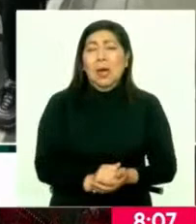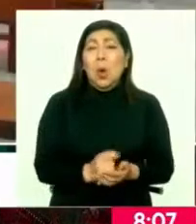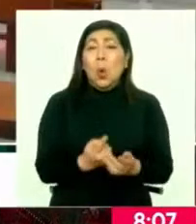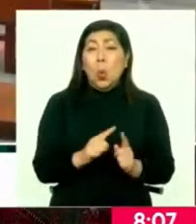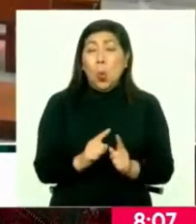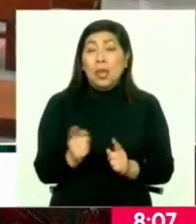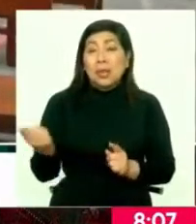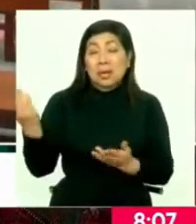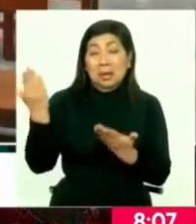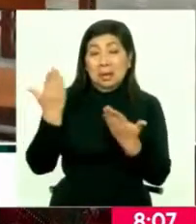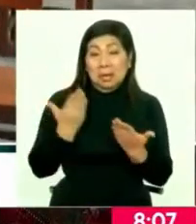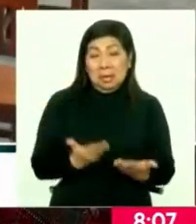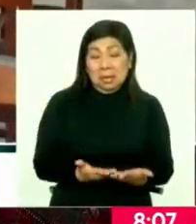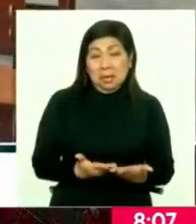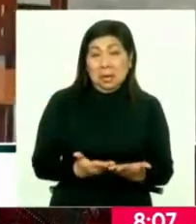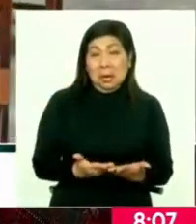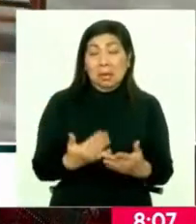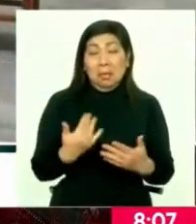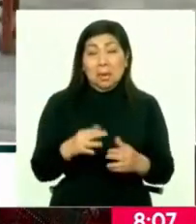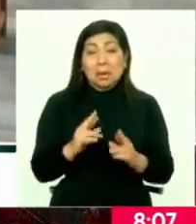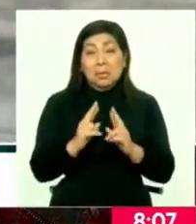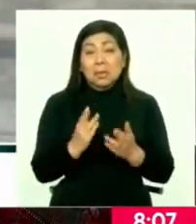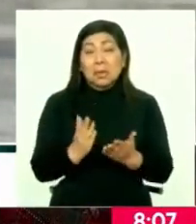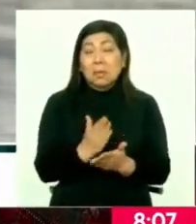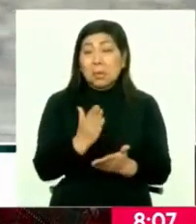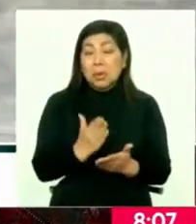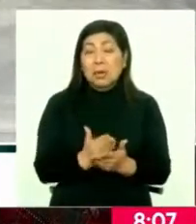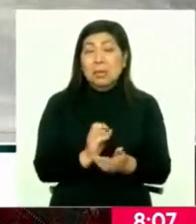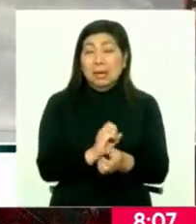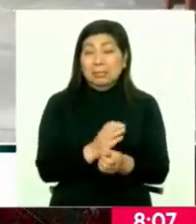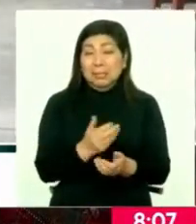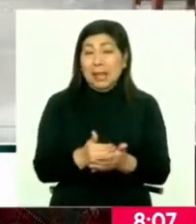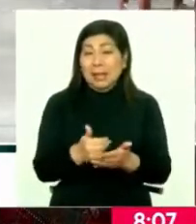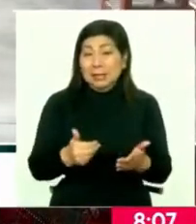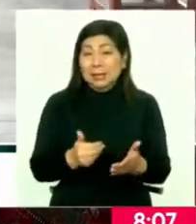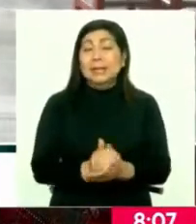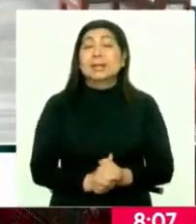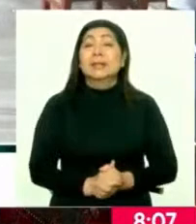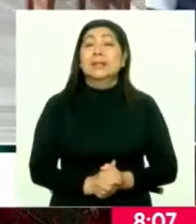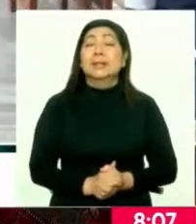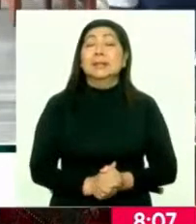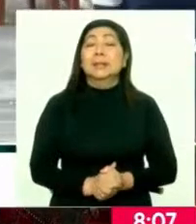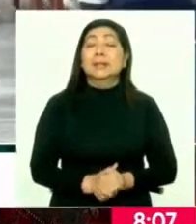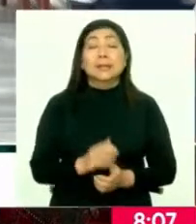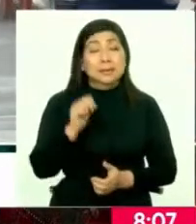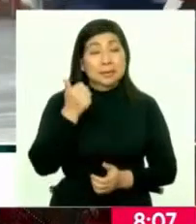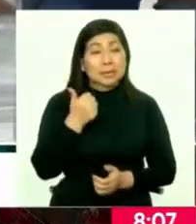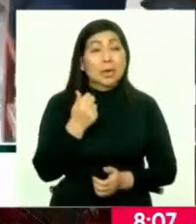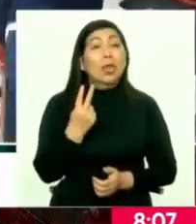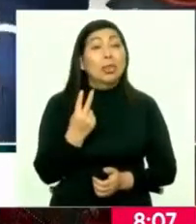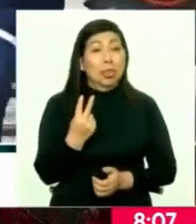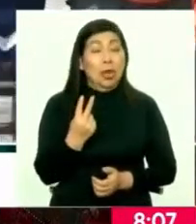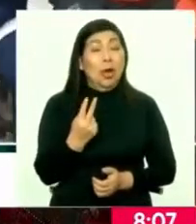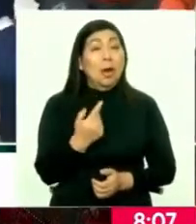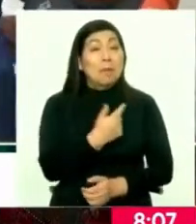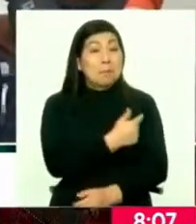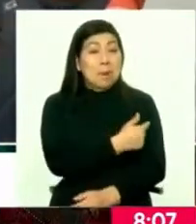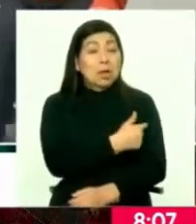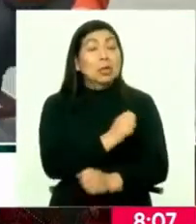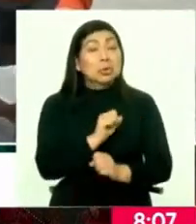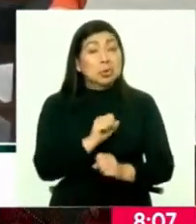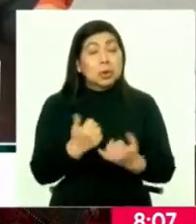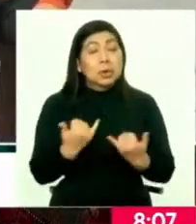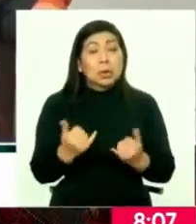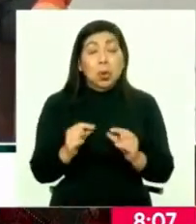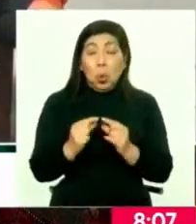que llegaron las vacunas a tratar de resolver este problema de la pandemia? Hay que recordar que son 2 las vacunas que están